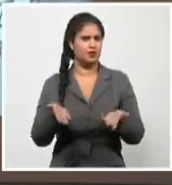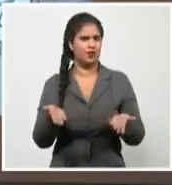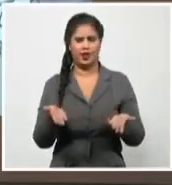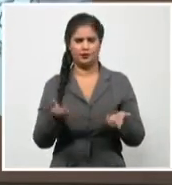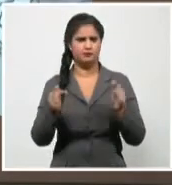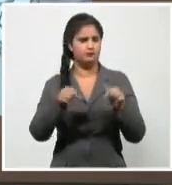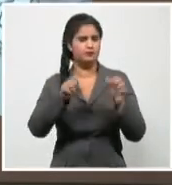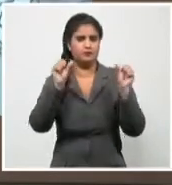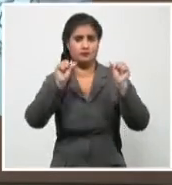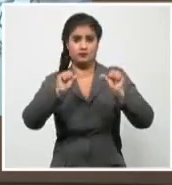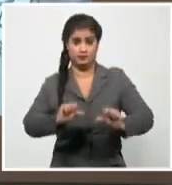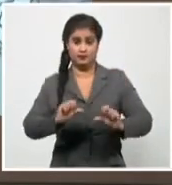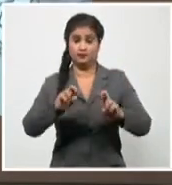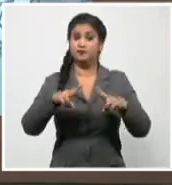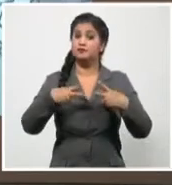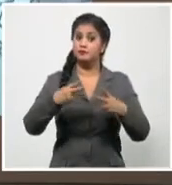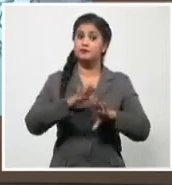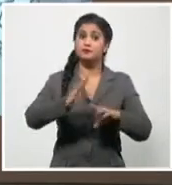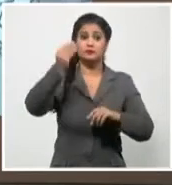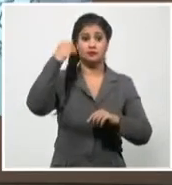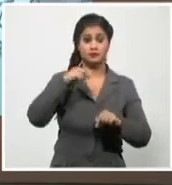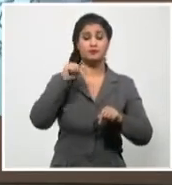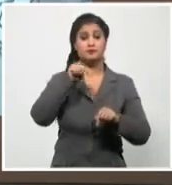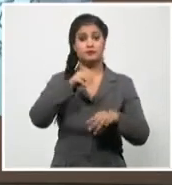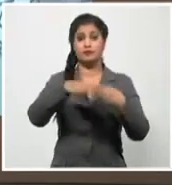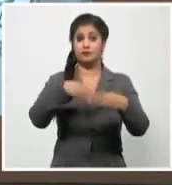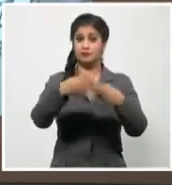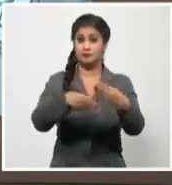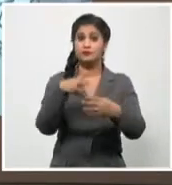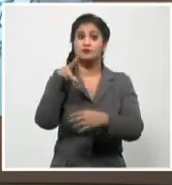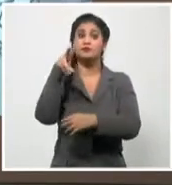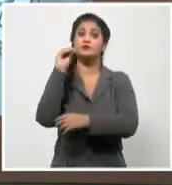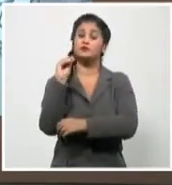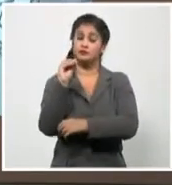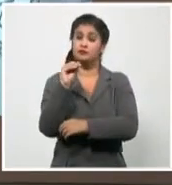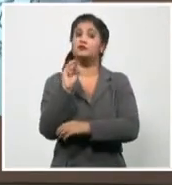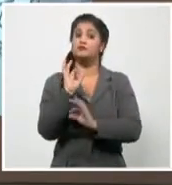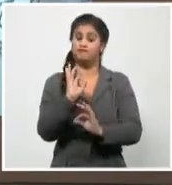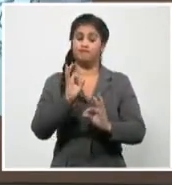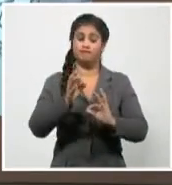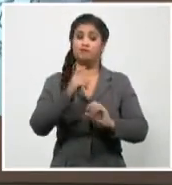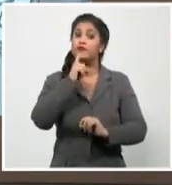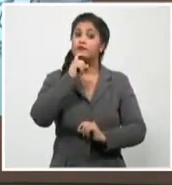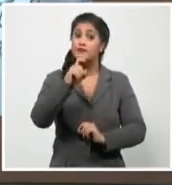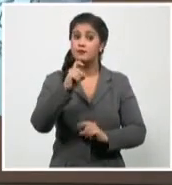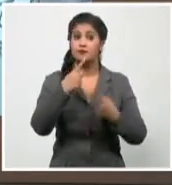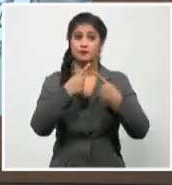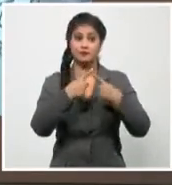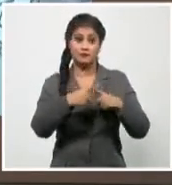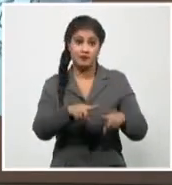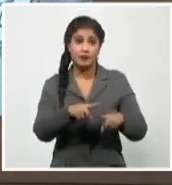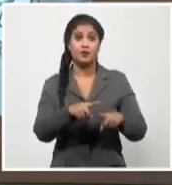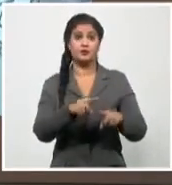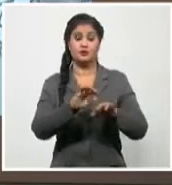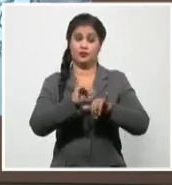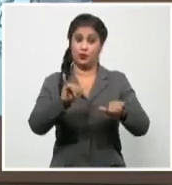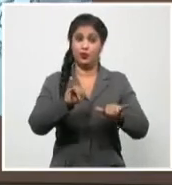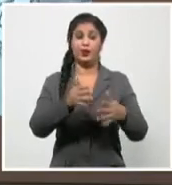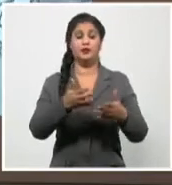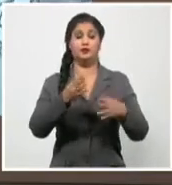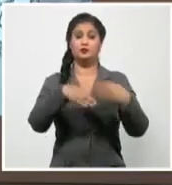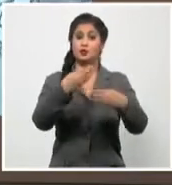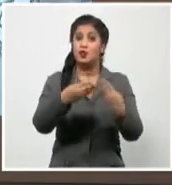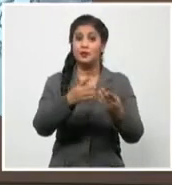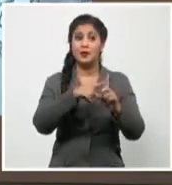nuevo complejo en medio de una crisis económica y a la sombra de una pandemia que sigue afectando nos y de un